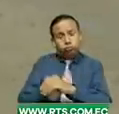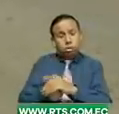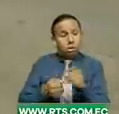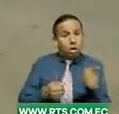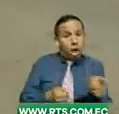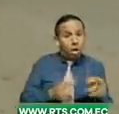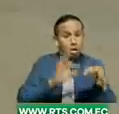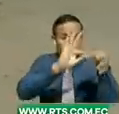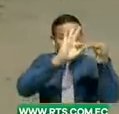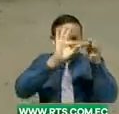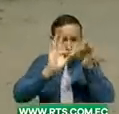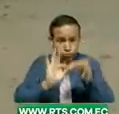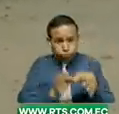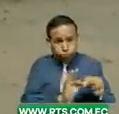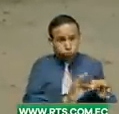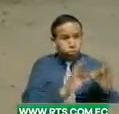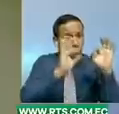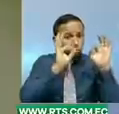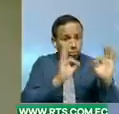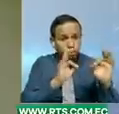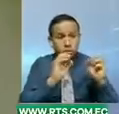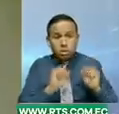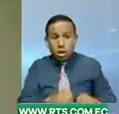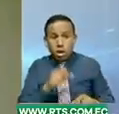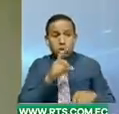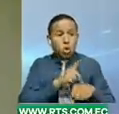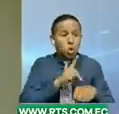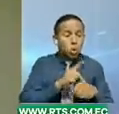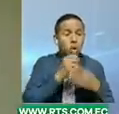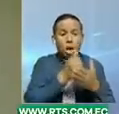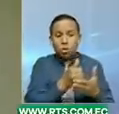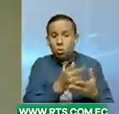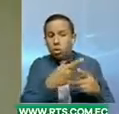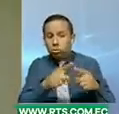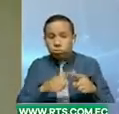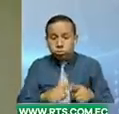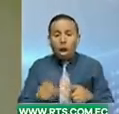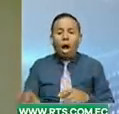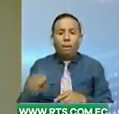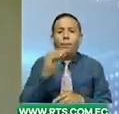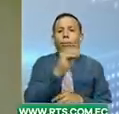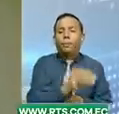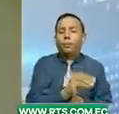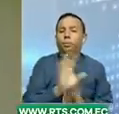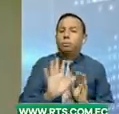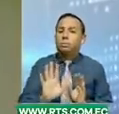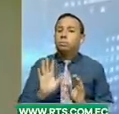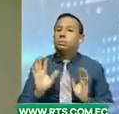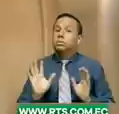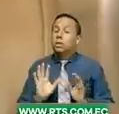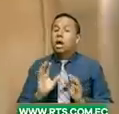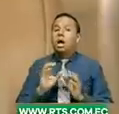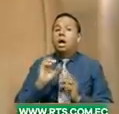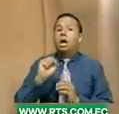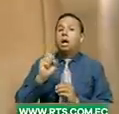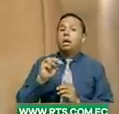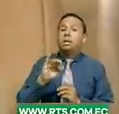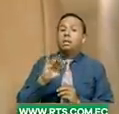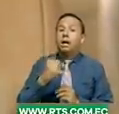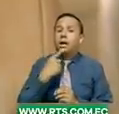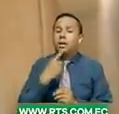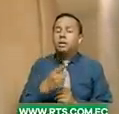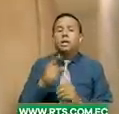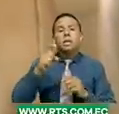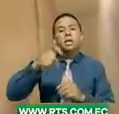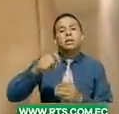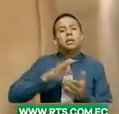condiciones médicas que necesitan las personas con enfermedades catastróficas y que el SNAI ofrezca disculpas públicas. No cuentan con